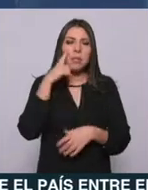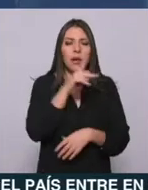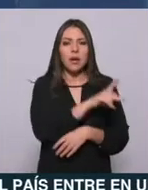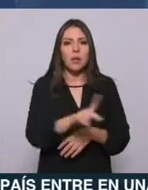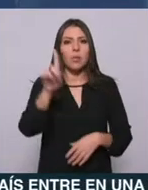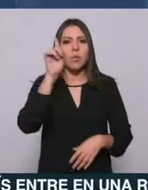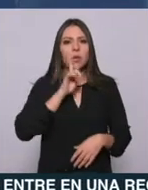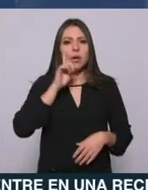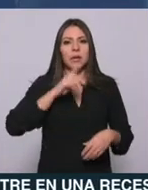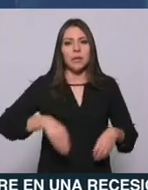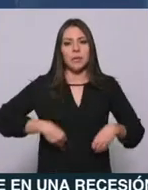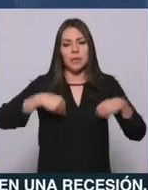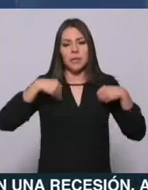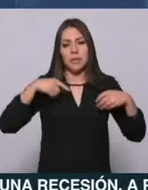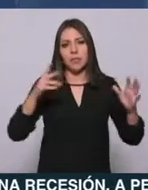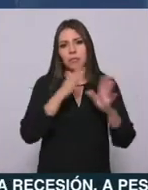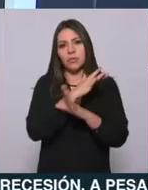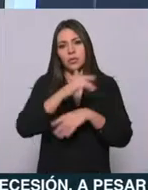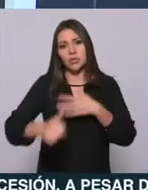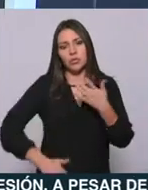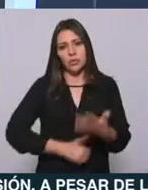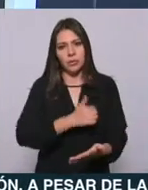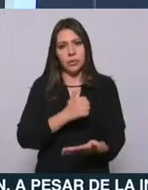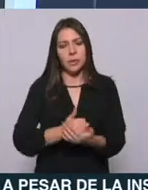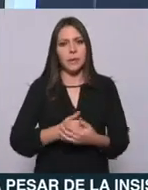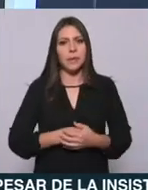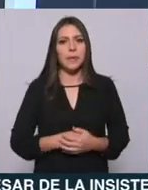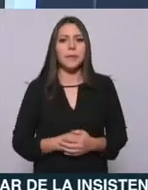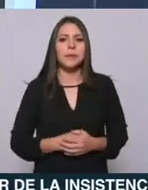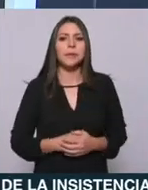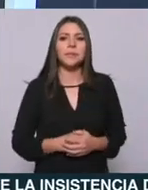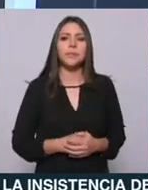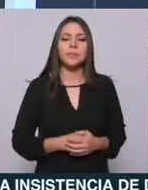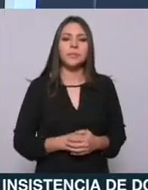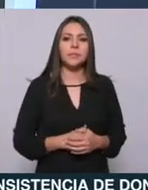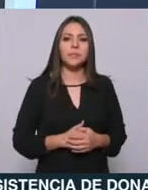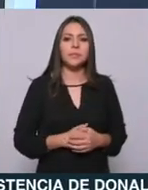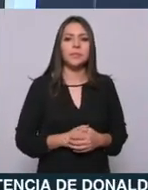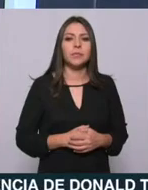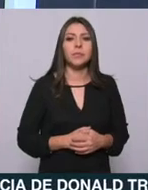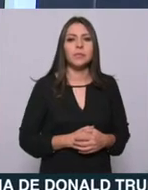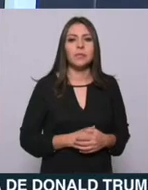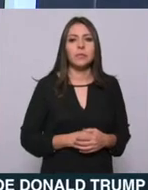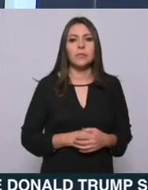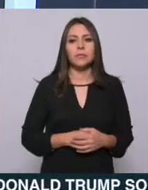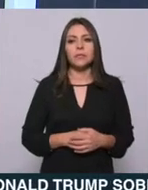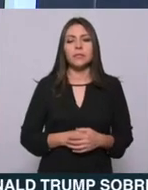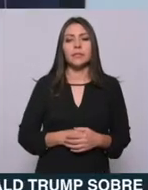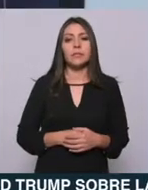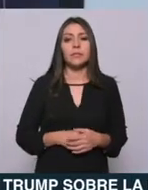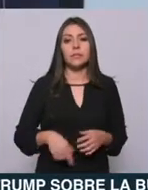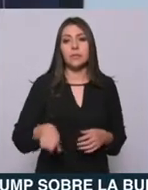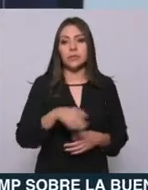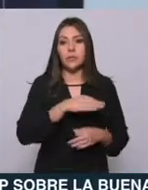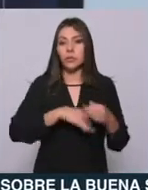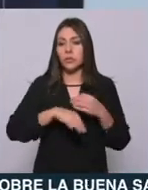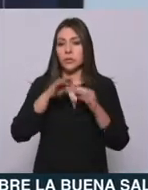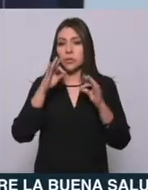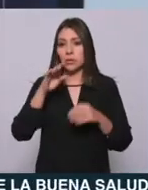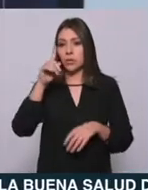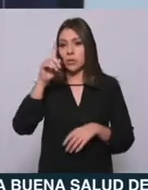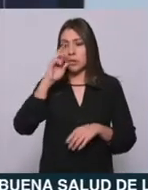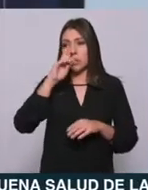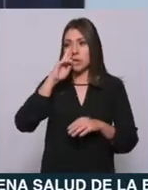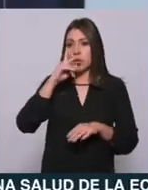transitamos por esta ciudad. Estamos dejando entonces en manos y todo el peso, la responsabilidad en esta alerta para que ya no se